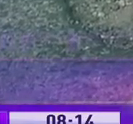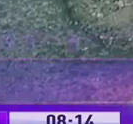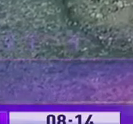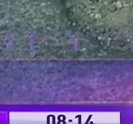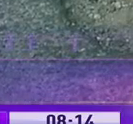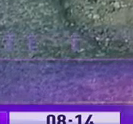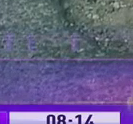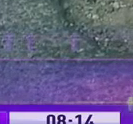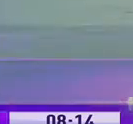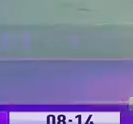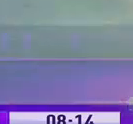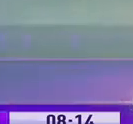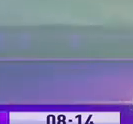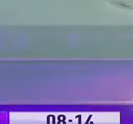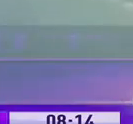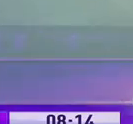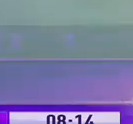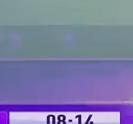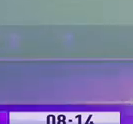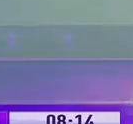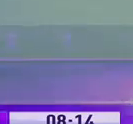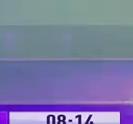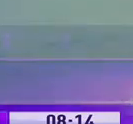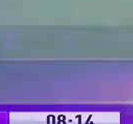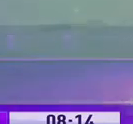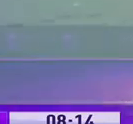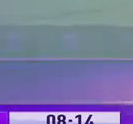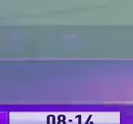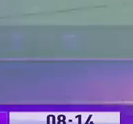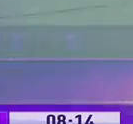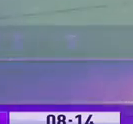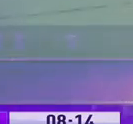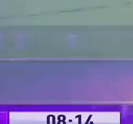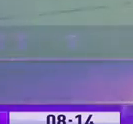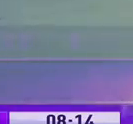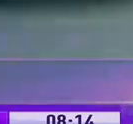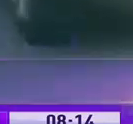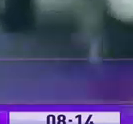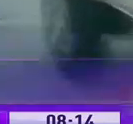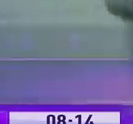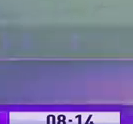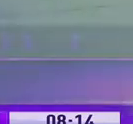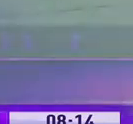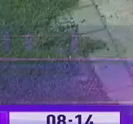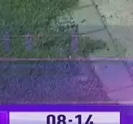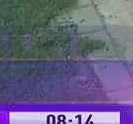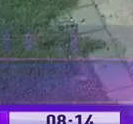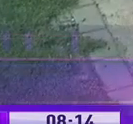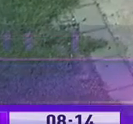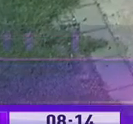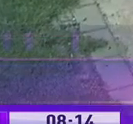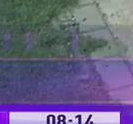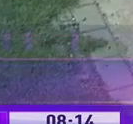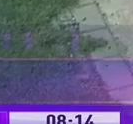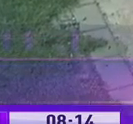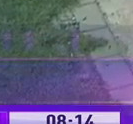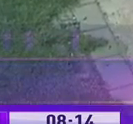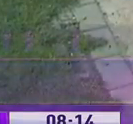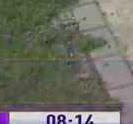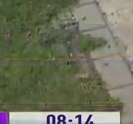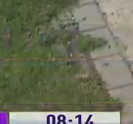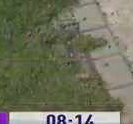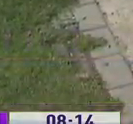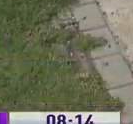que no se vayan, todavía hay mucho para compartir. En este, el primer noticiero de la comunidad, son las 8 y 14 de la mañana. Quito presenta en varias